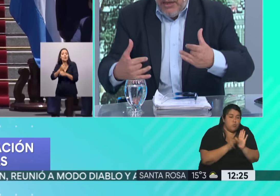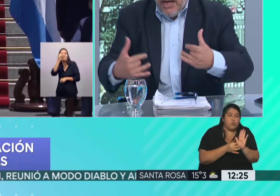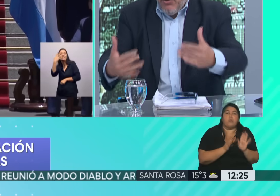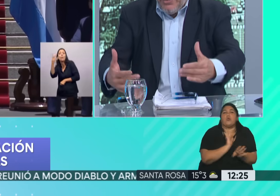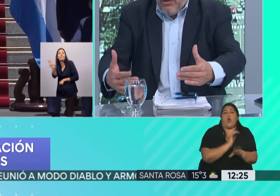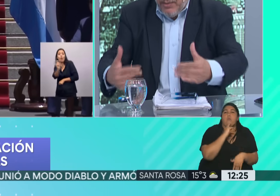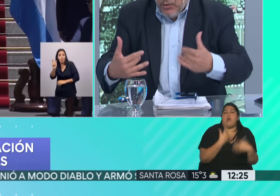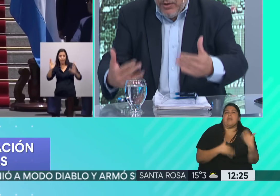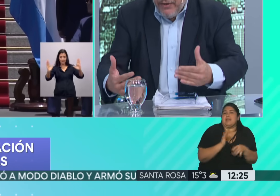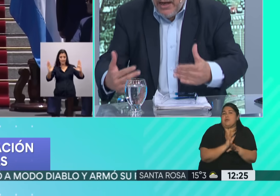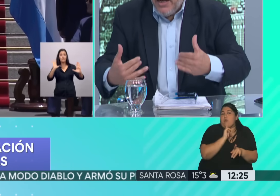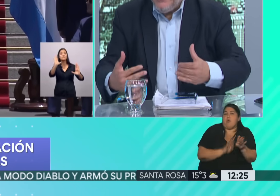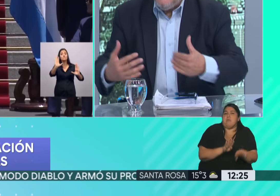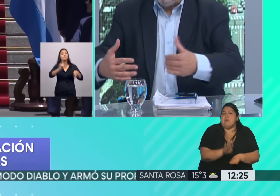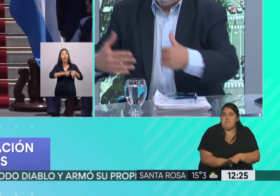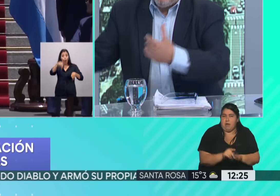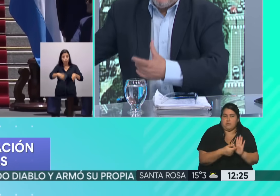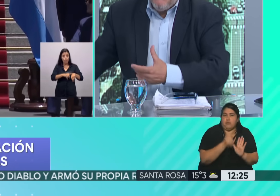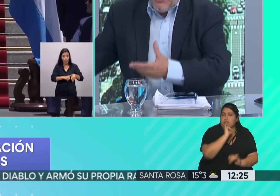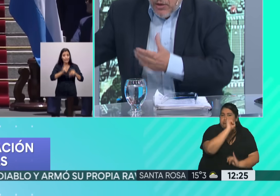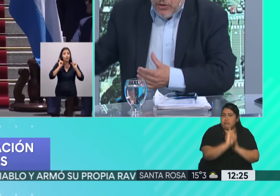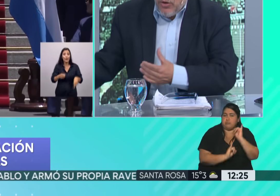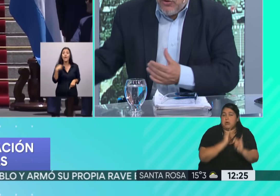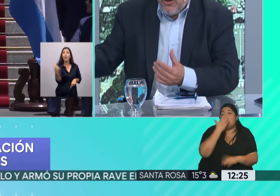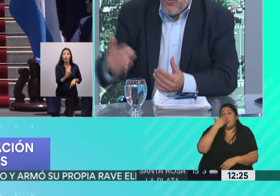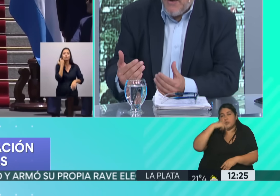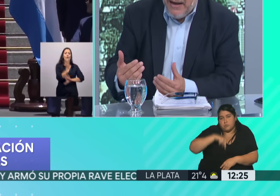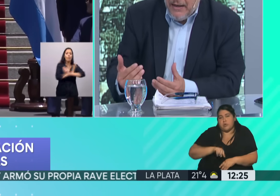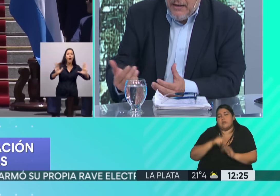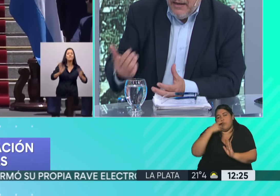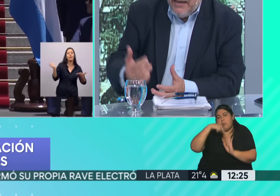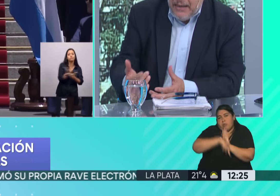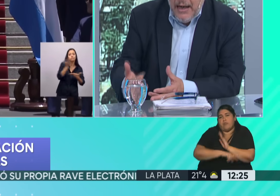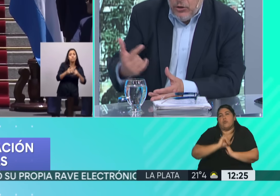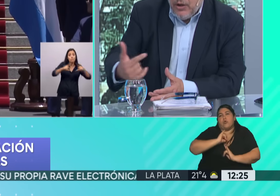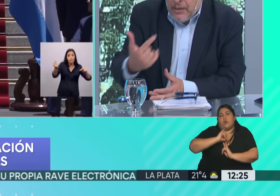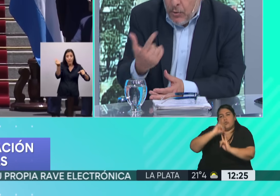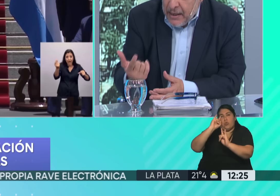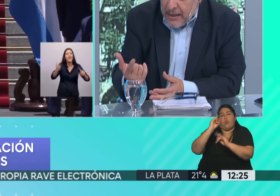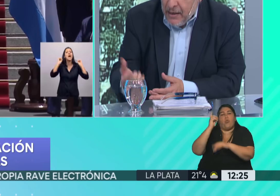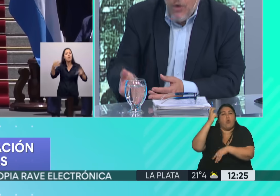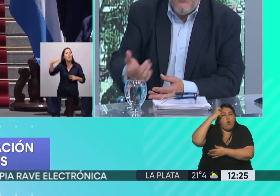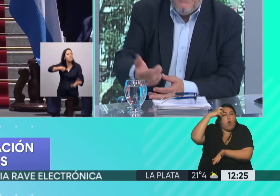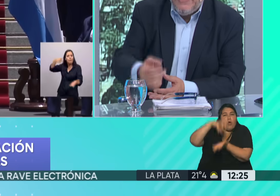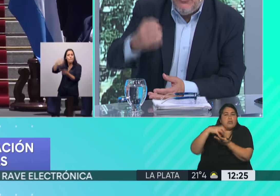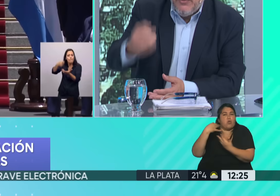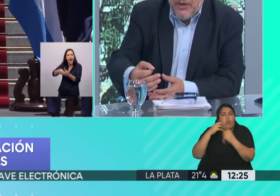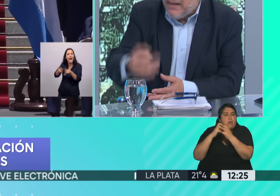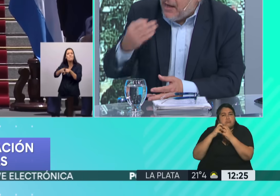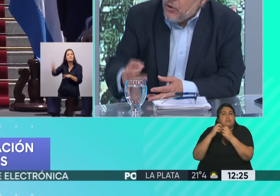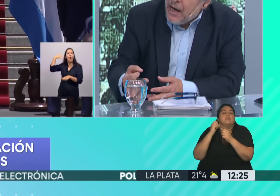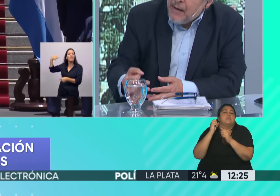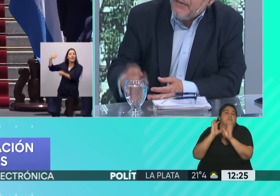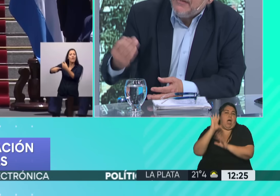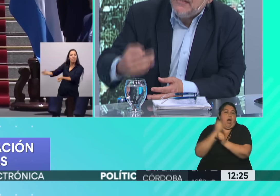plano diría el gobierno para justificarla Y si después pedimos el congreso los lo avale es decir esto es lo que se podría hacer obviamente no se puede